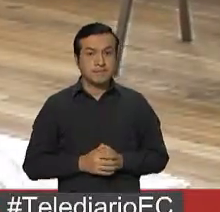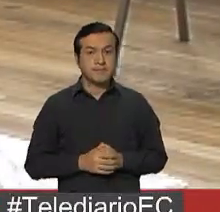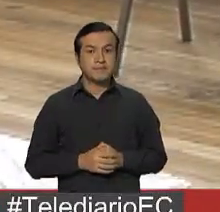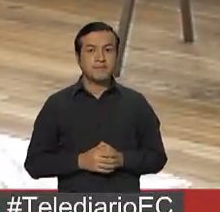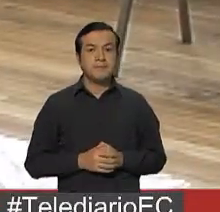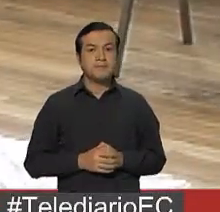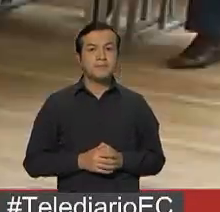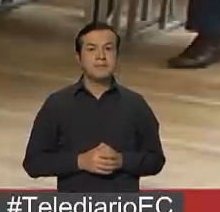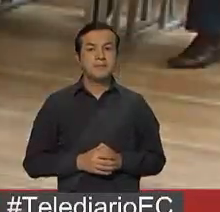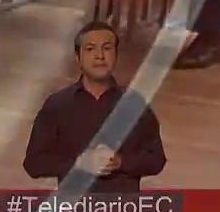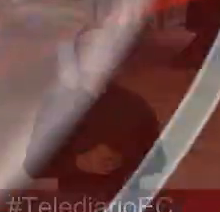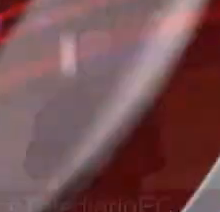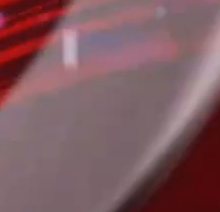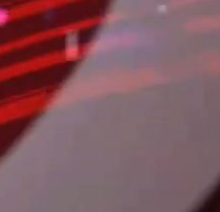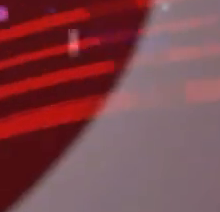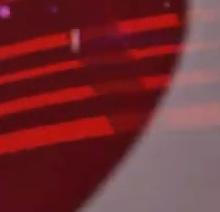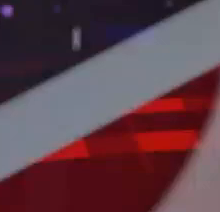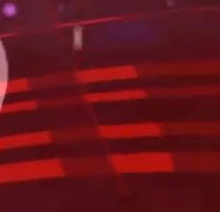públicos